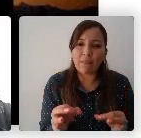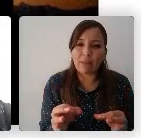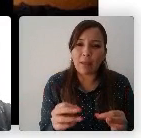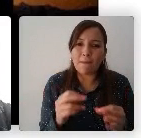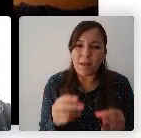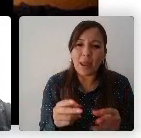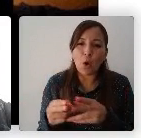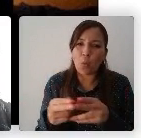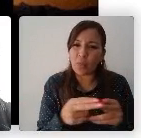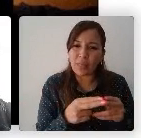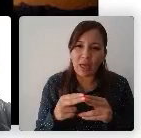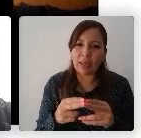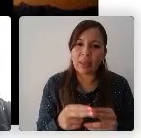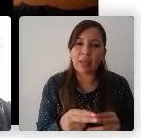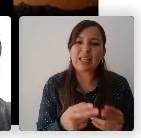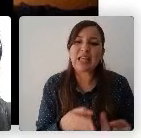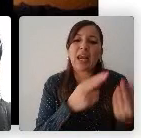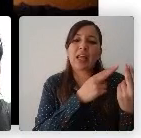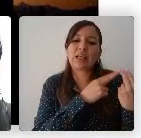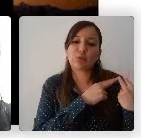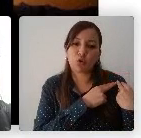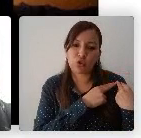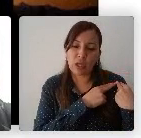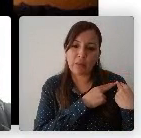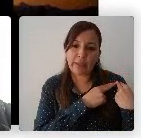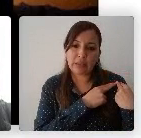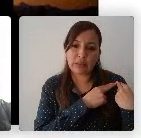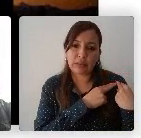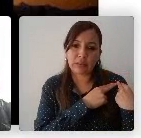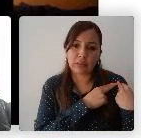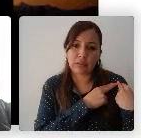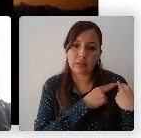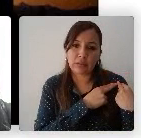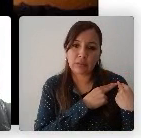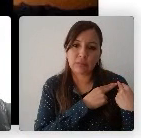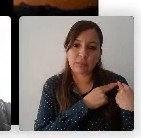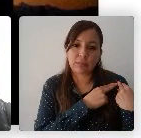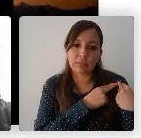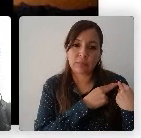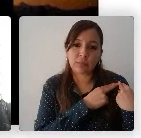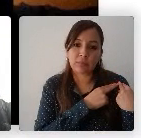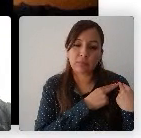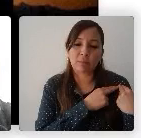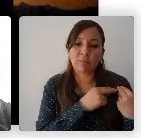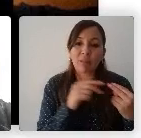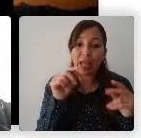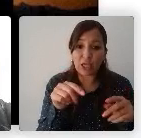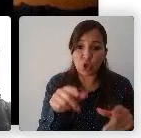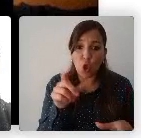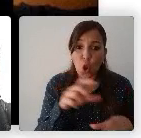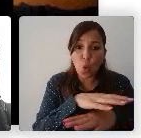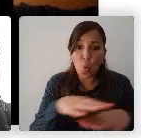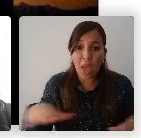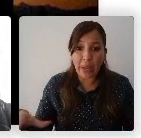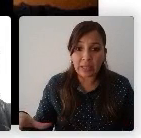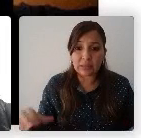sitio para poder protegerlo y conservarlo. Desde ya muchos de esos espacios siempre están en constante amenaza, ¿no? Tanto de deforestación